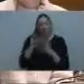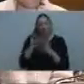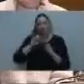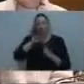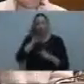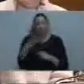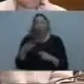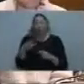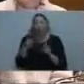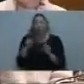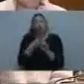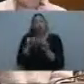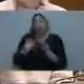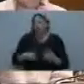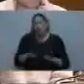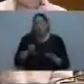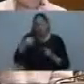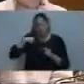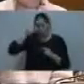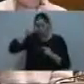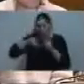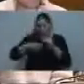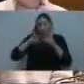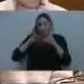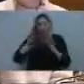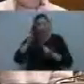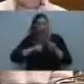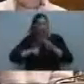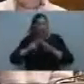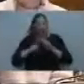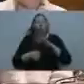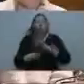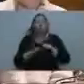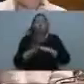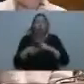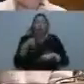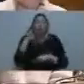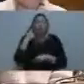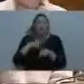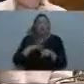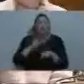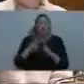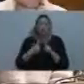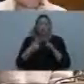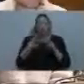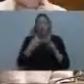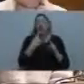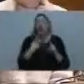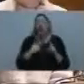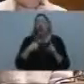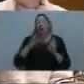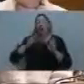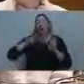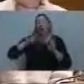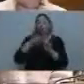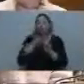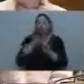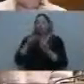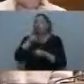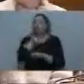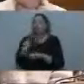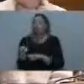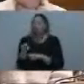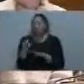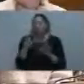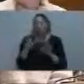este problema va a continuar en el tiempo y en el espacio. Y si no, el tiempo, consejero, dará y quitará razones. Pero a día de hoy la situación es altamente preocupante. A